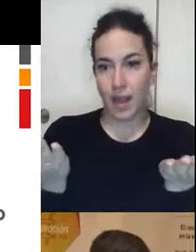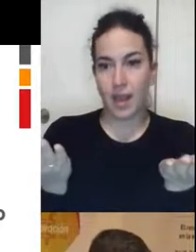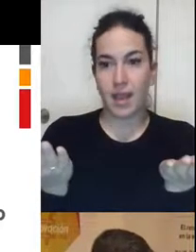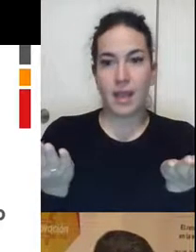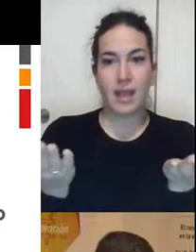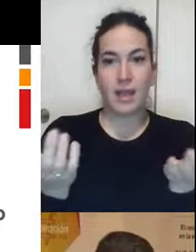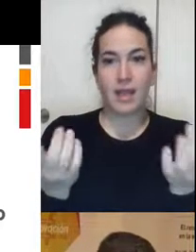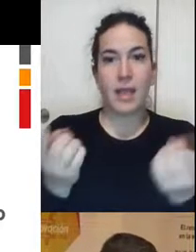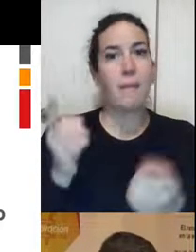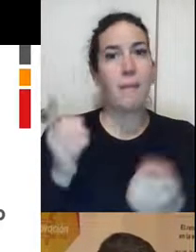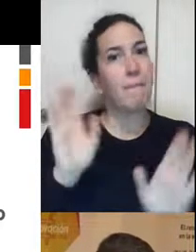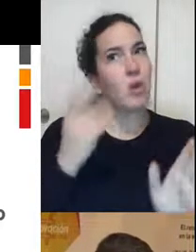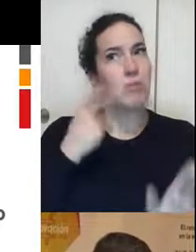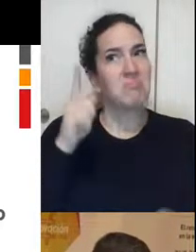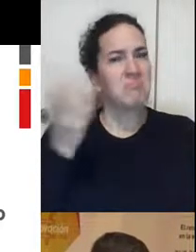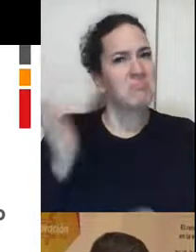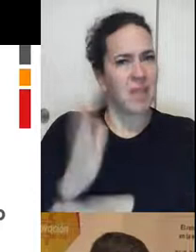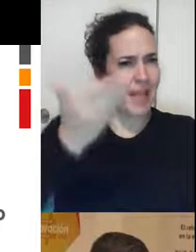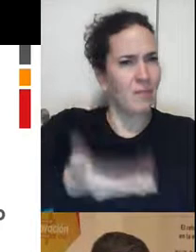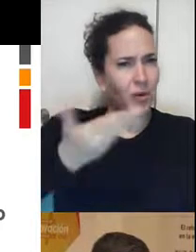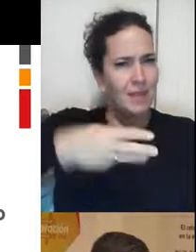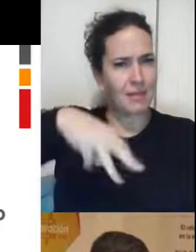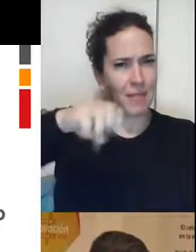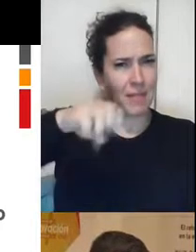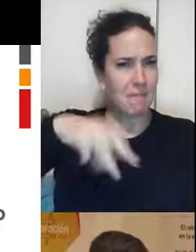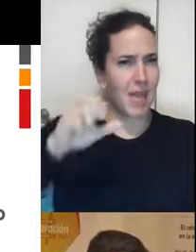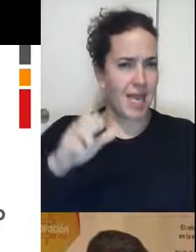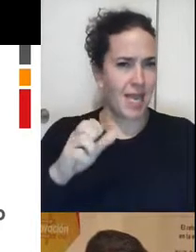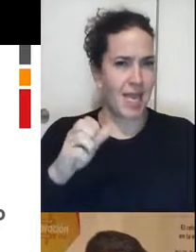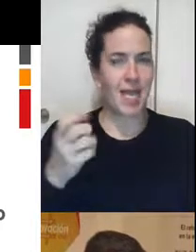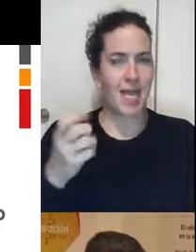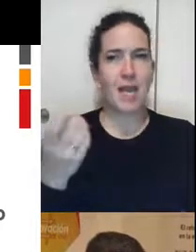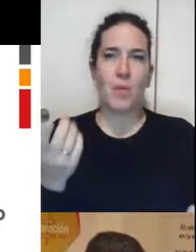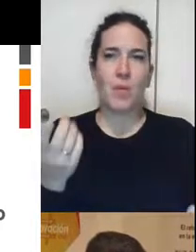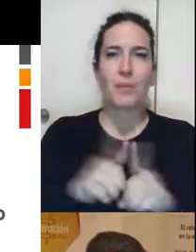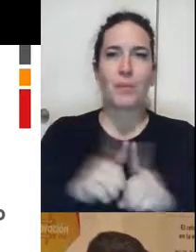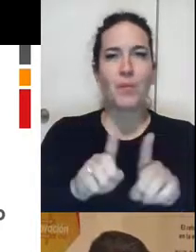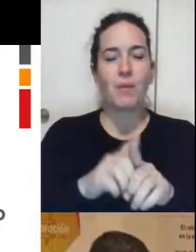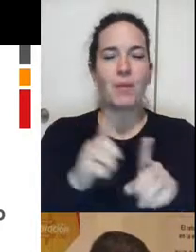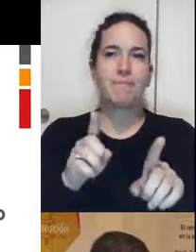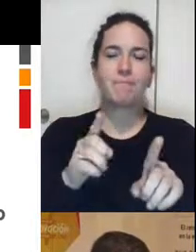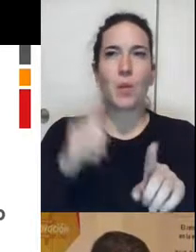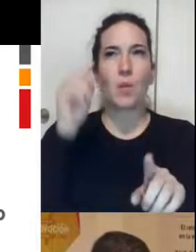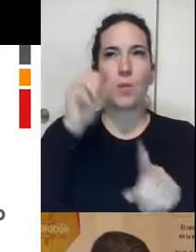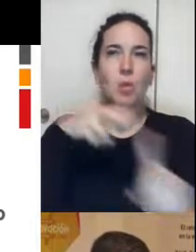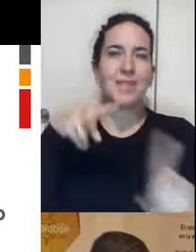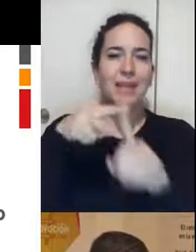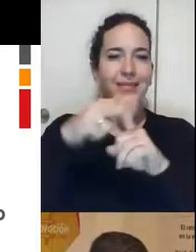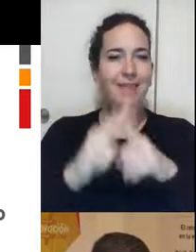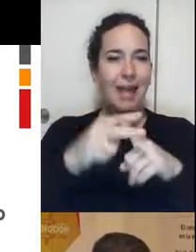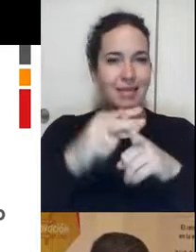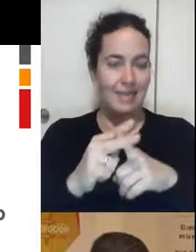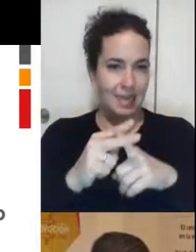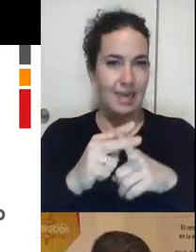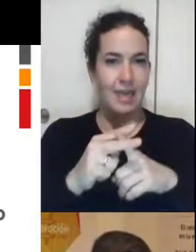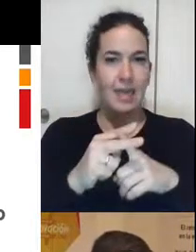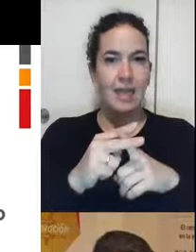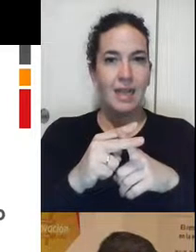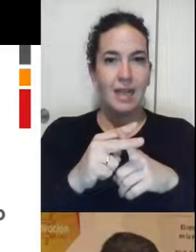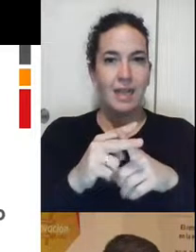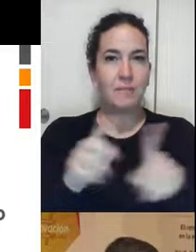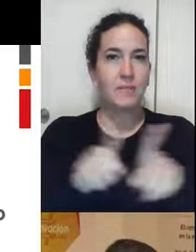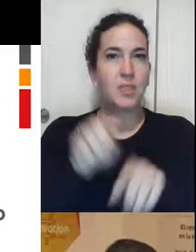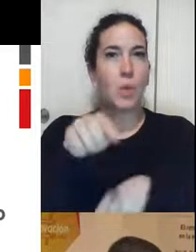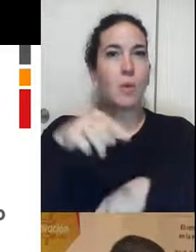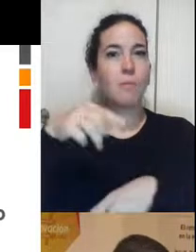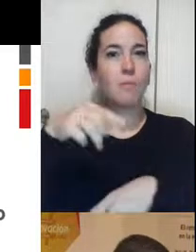destacarlos y darlos a conocer, yo creo, desde el punto de vista de lo que sería un taller en este sentido, pues como eso, como un elemento